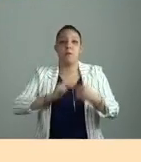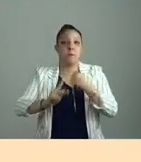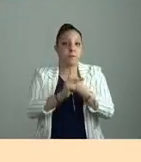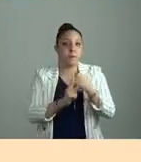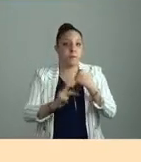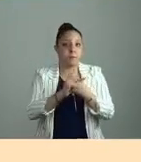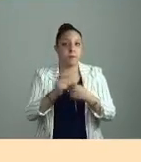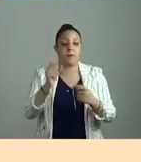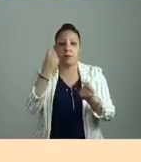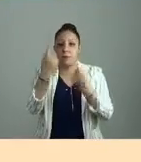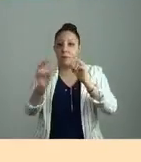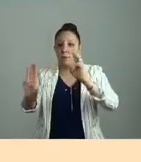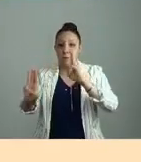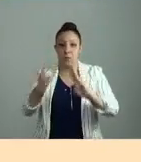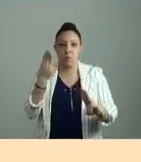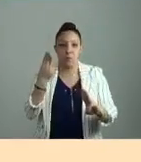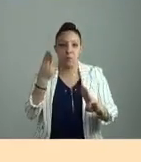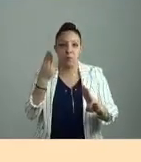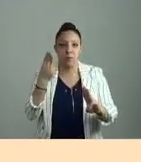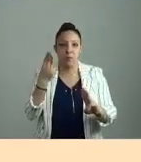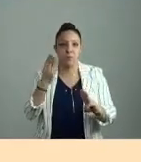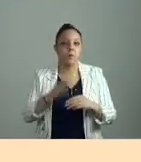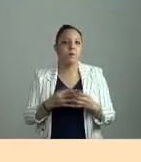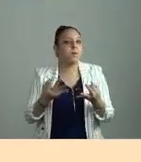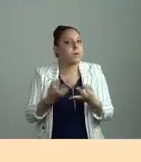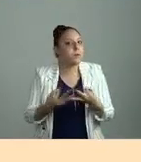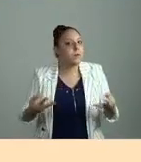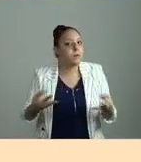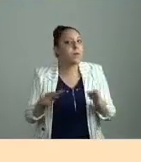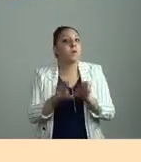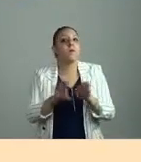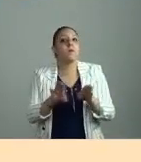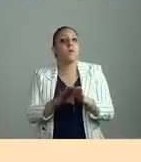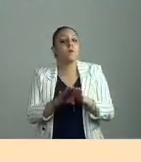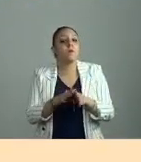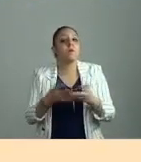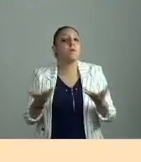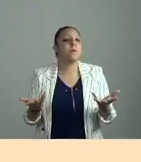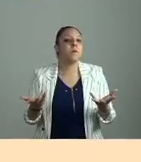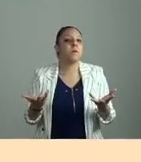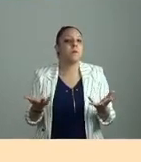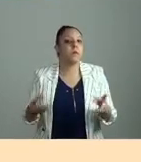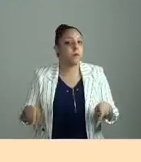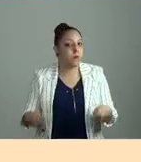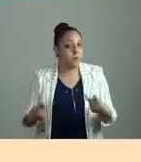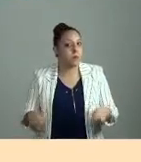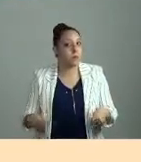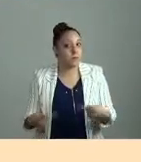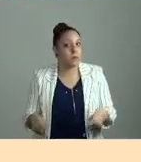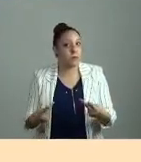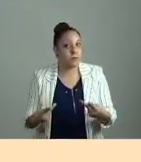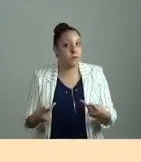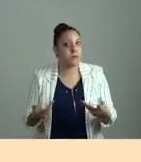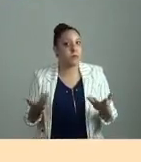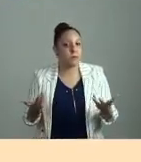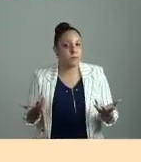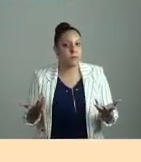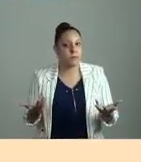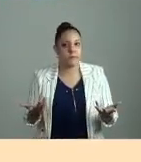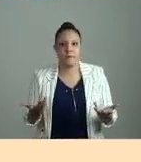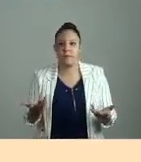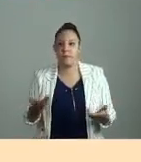la tierra estaba comercializada y fue una sorpresa